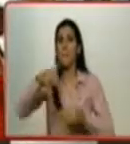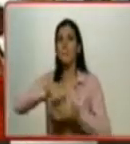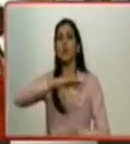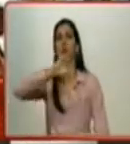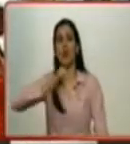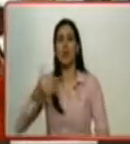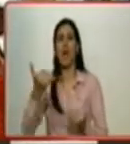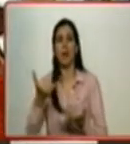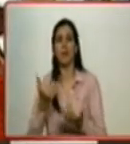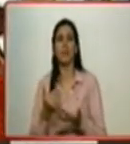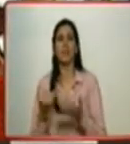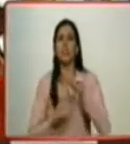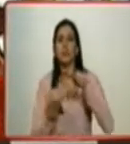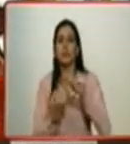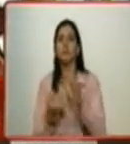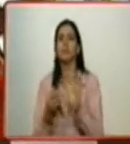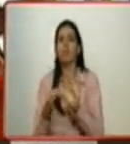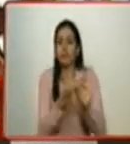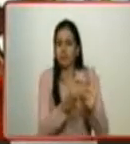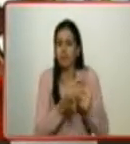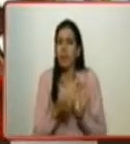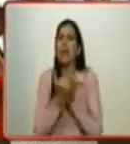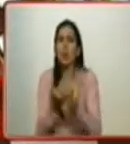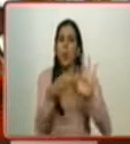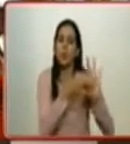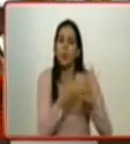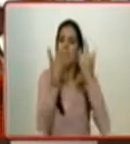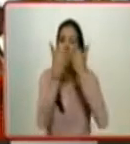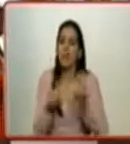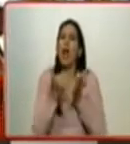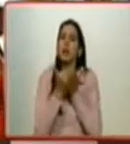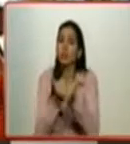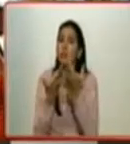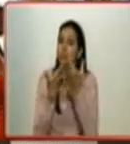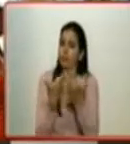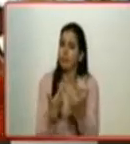mecanismo integrador, unificador y liberador.